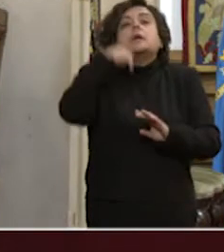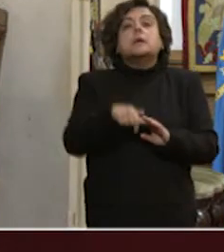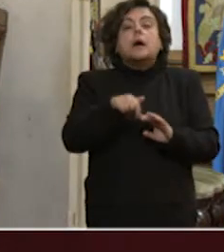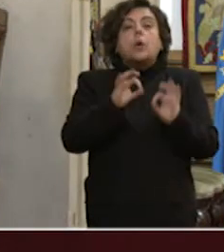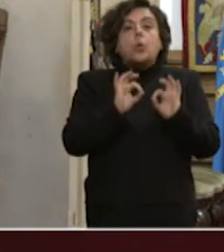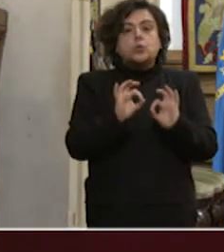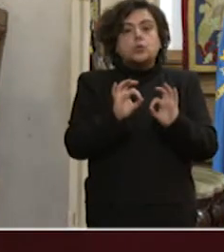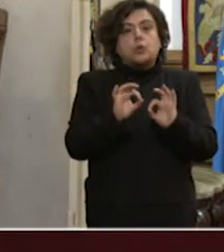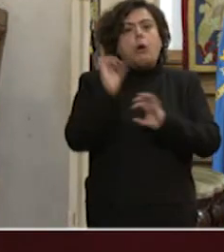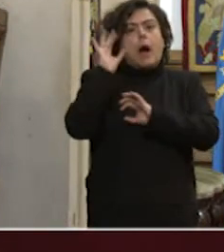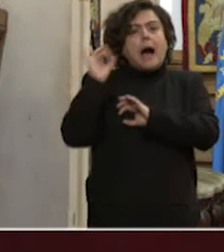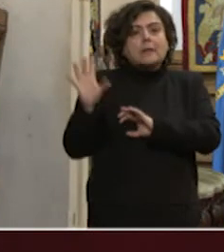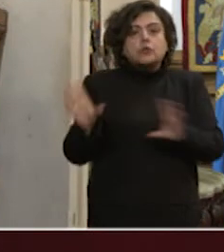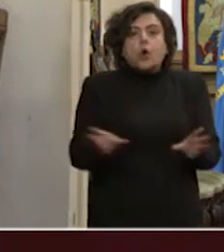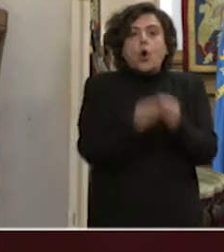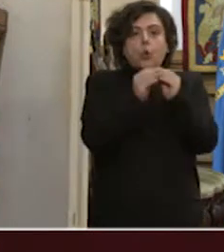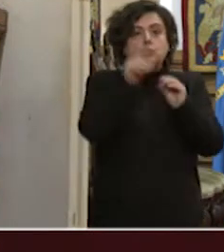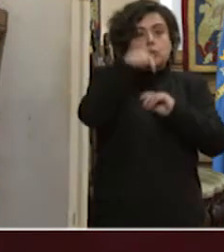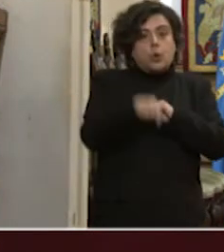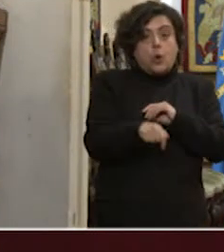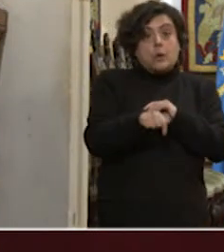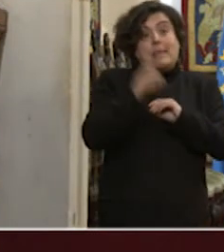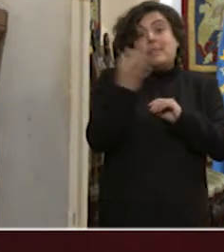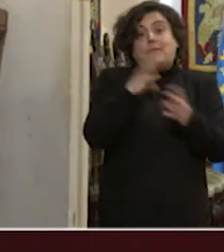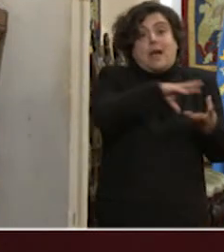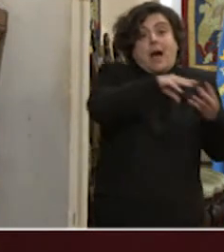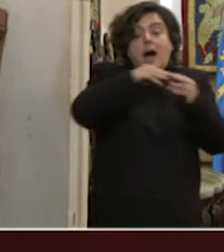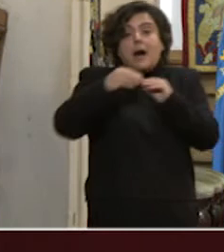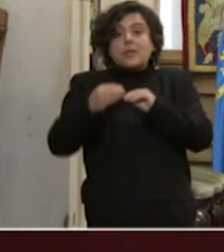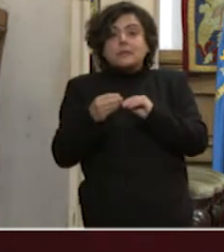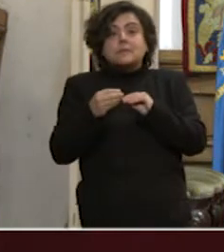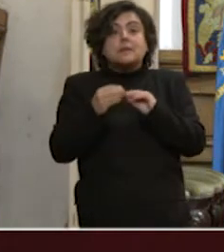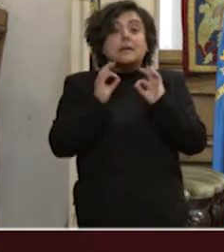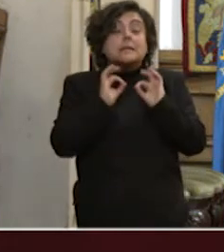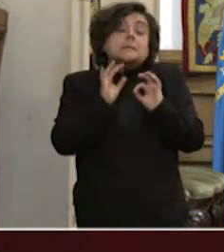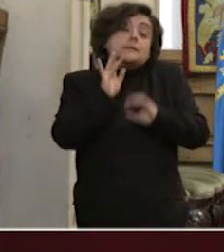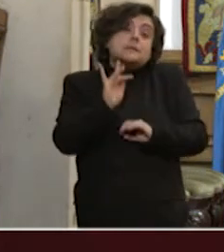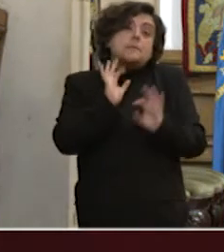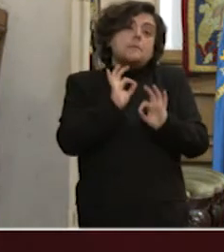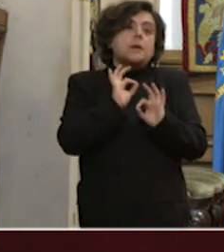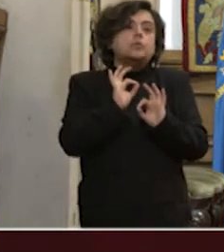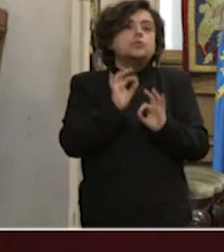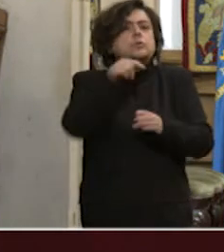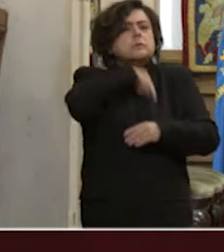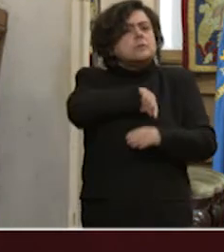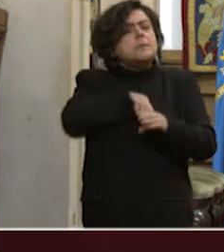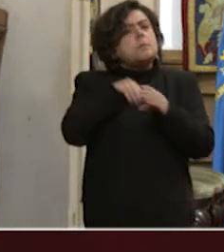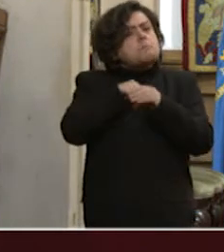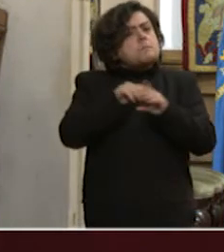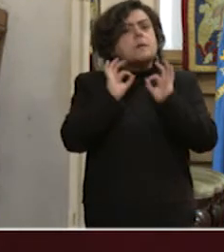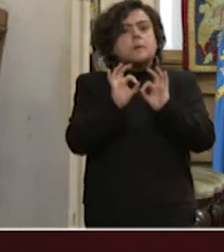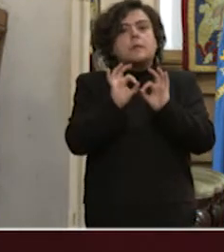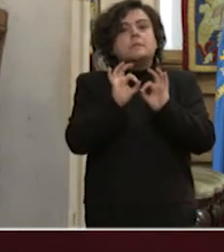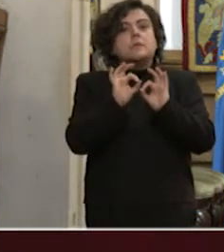configuración de este acto, que nos hemos visto obligados a adaptar, aunque, eso sí, manteniendo la esencia de su significado y